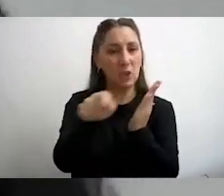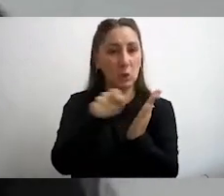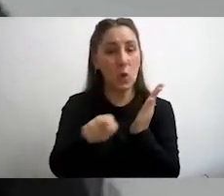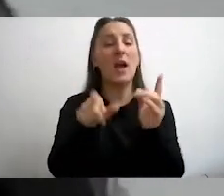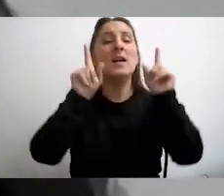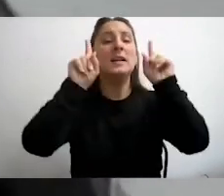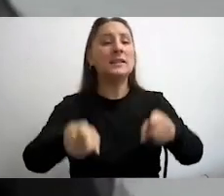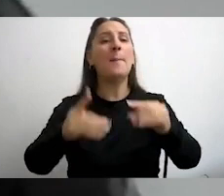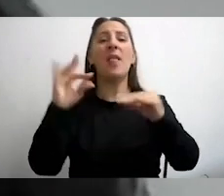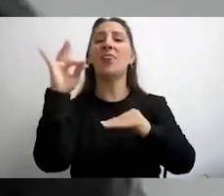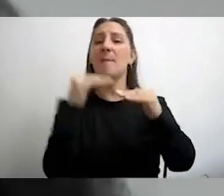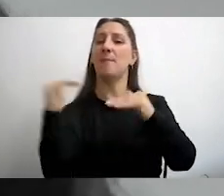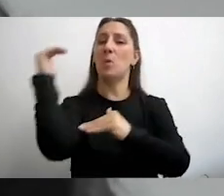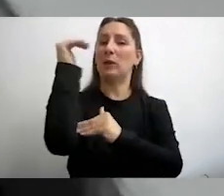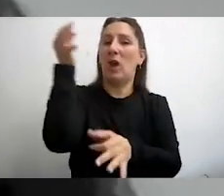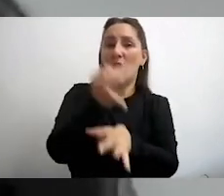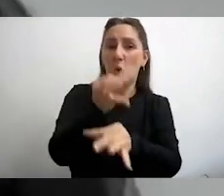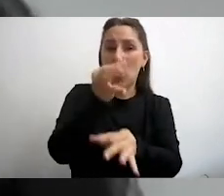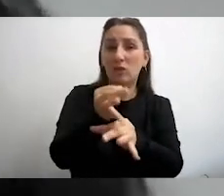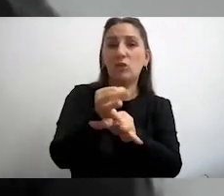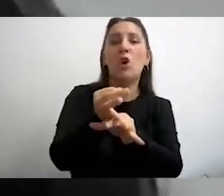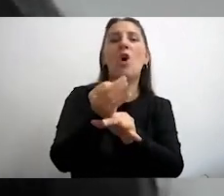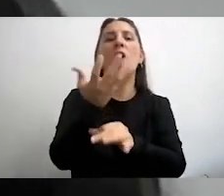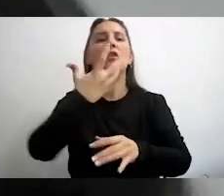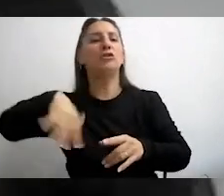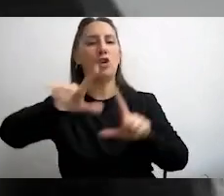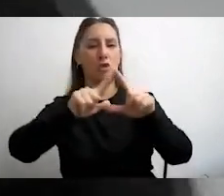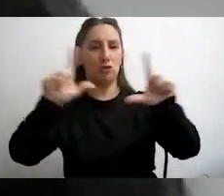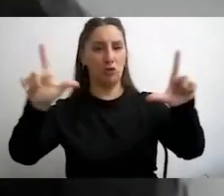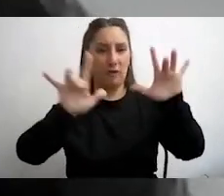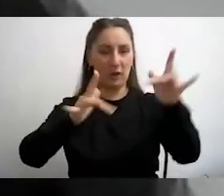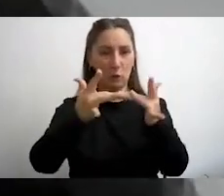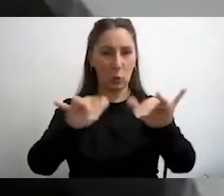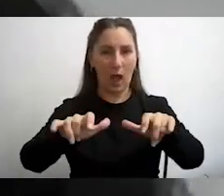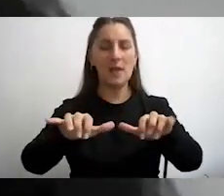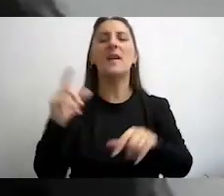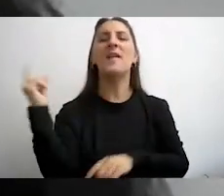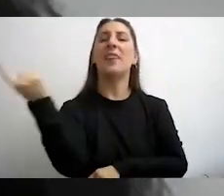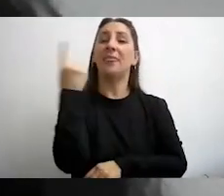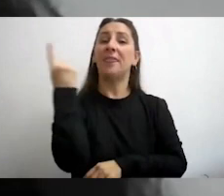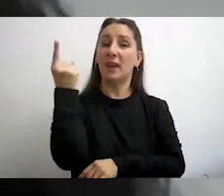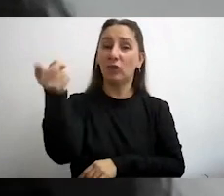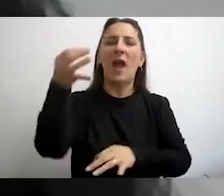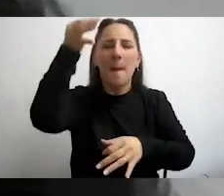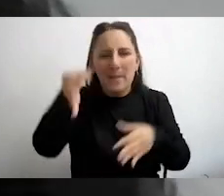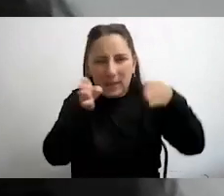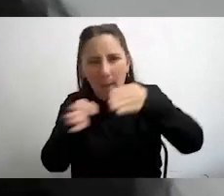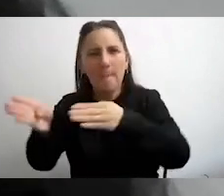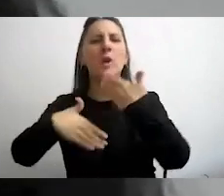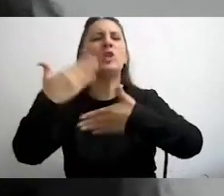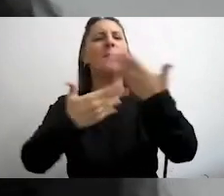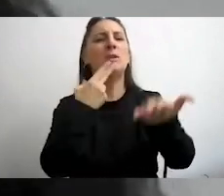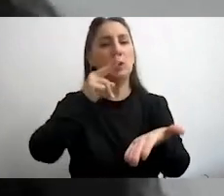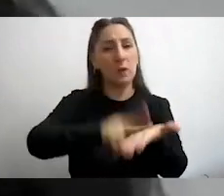también diplomatura en educación a través de entornos virtuales. Directora de la especialización en procedimiento tributario,